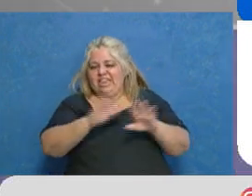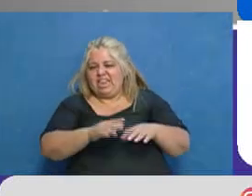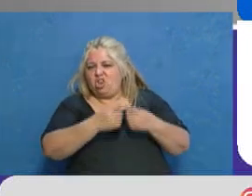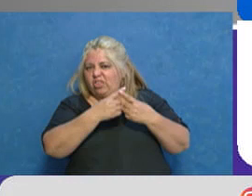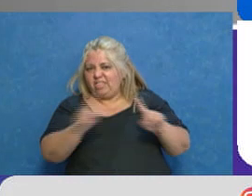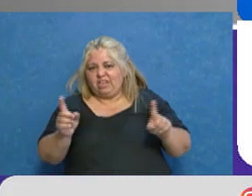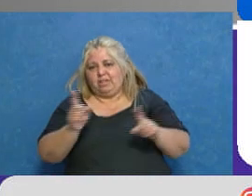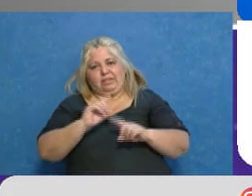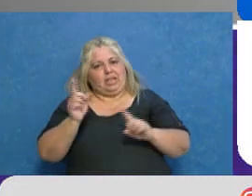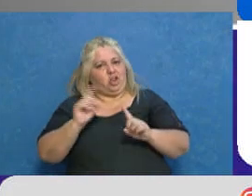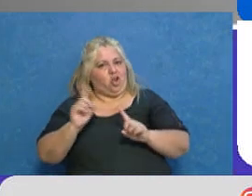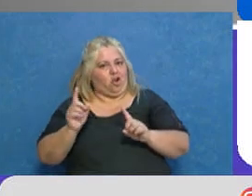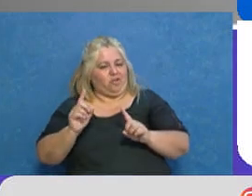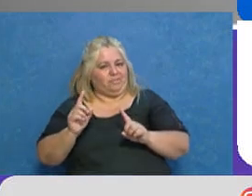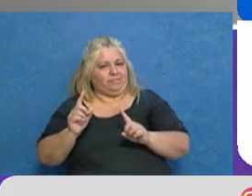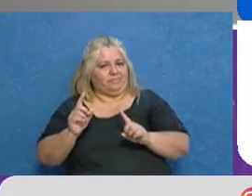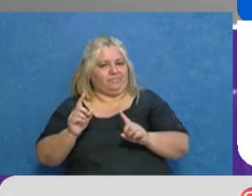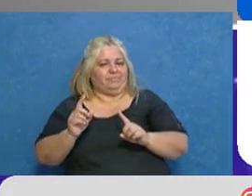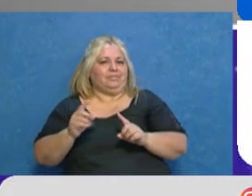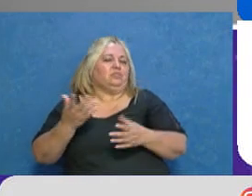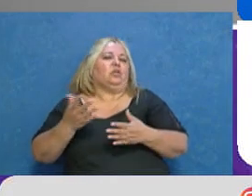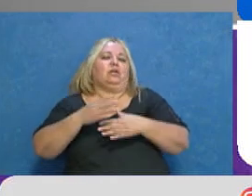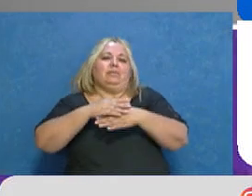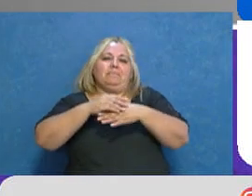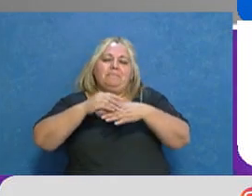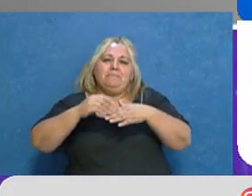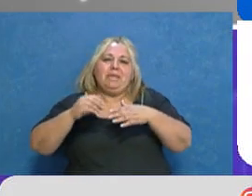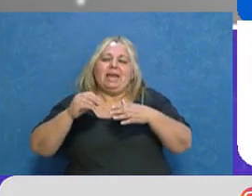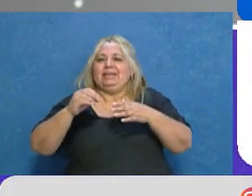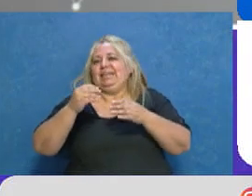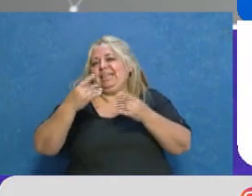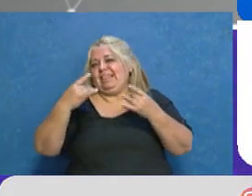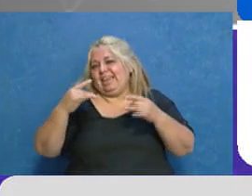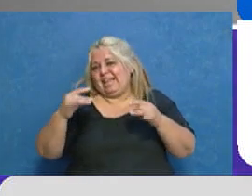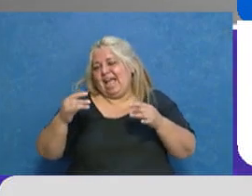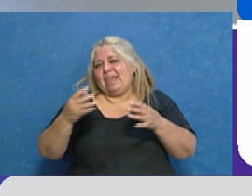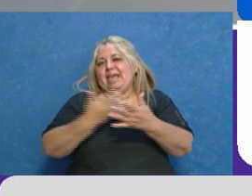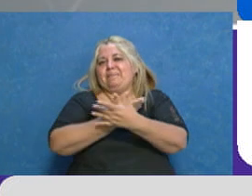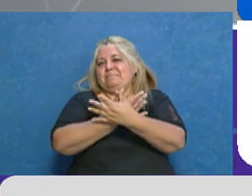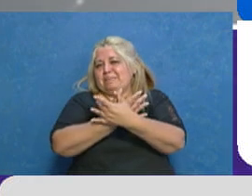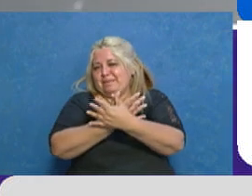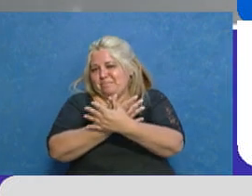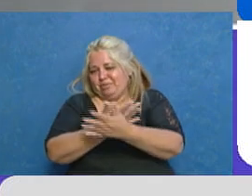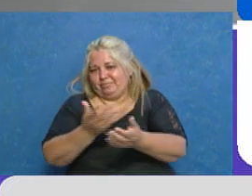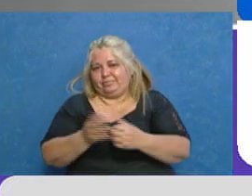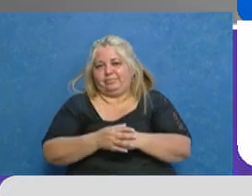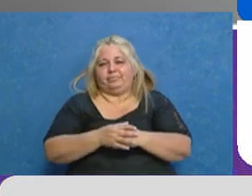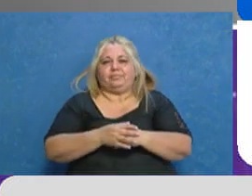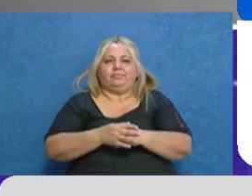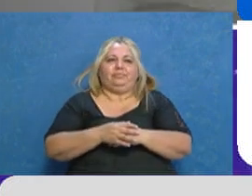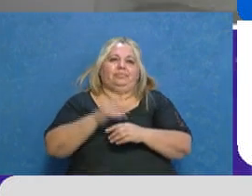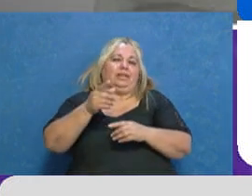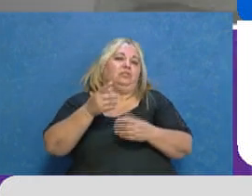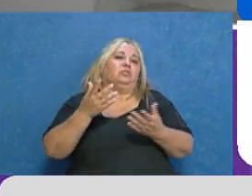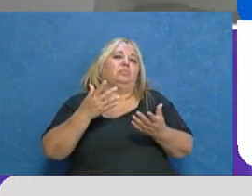que tienen esta enfermedad de cristal o mariposa. Por eso que la semana que viene todos nos tenemos que poner alas para que